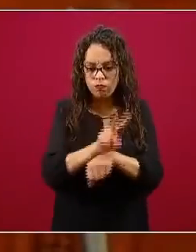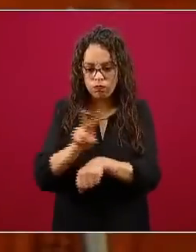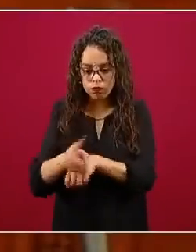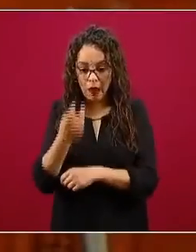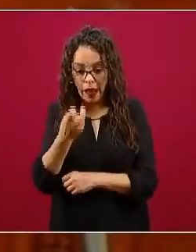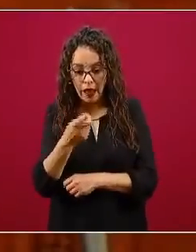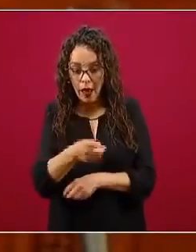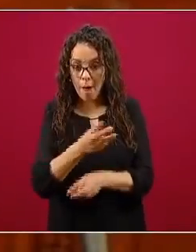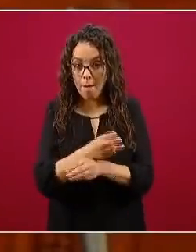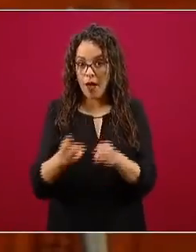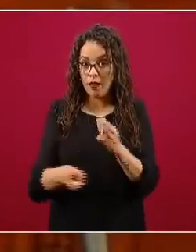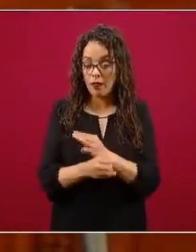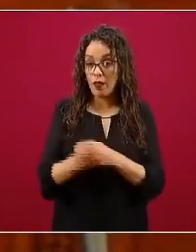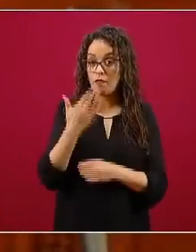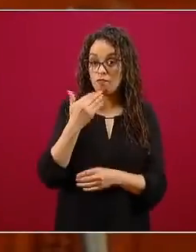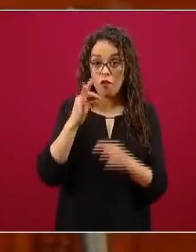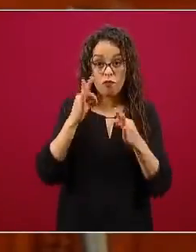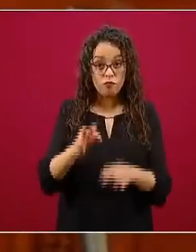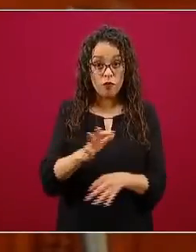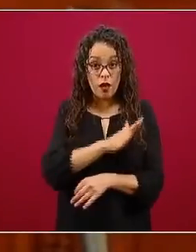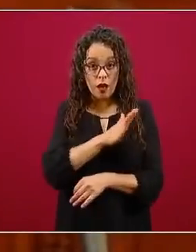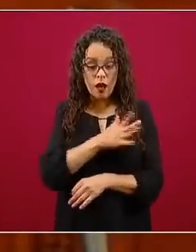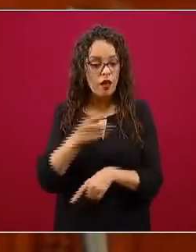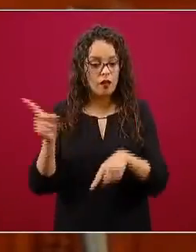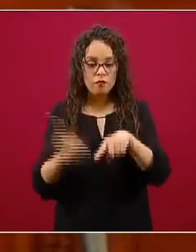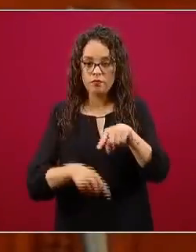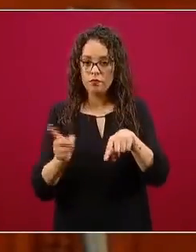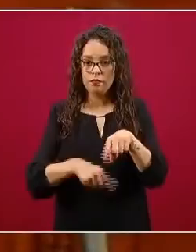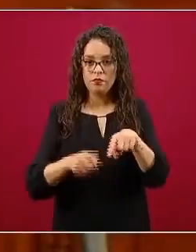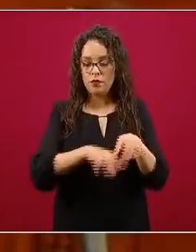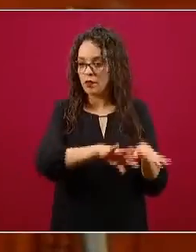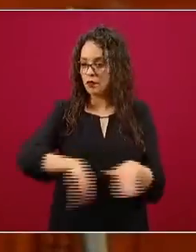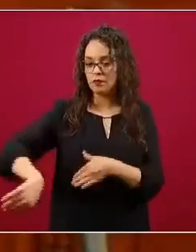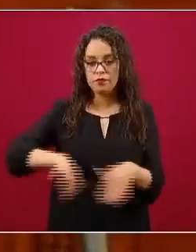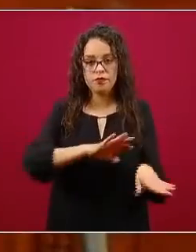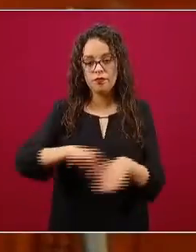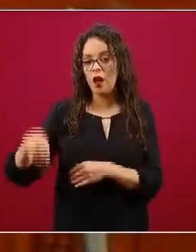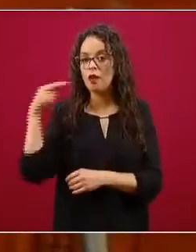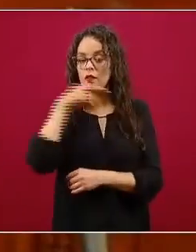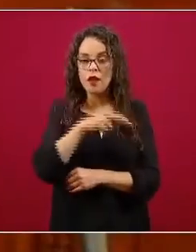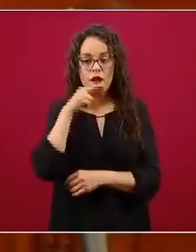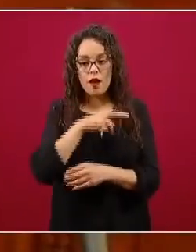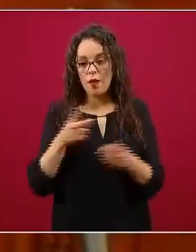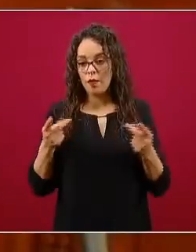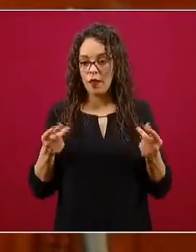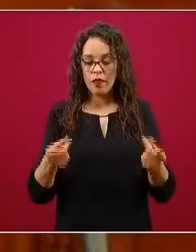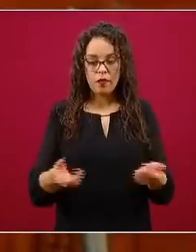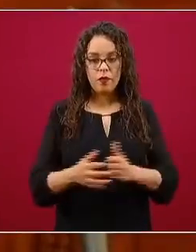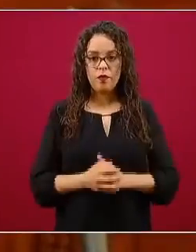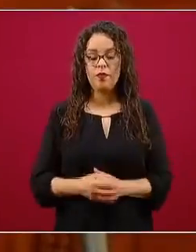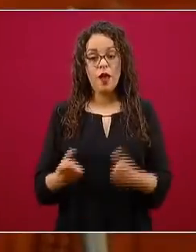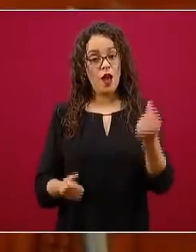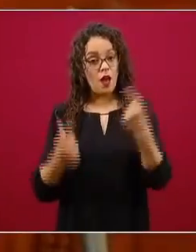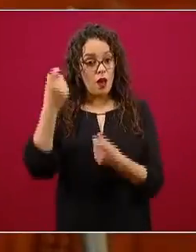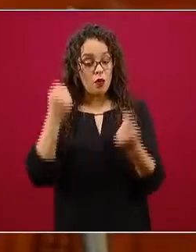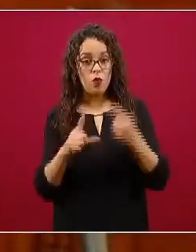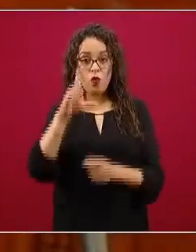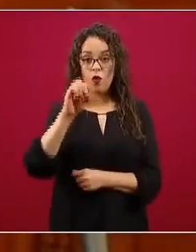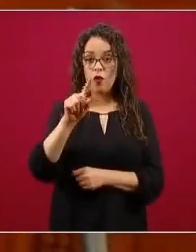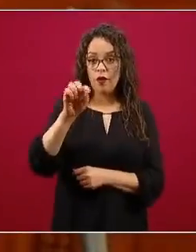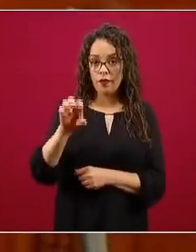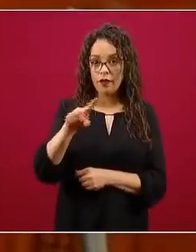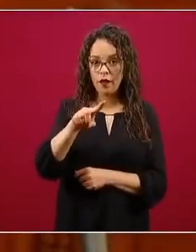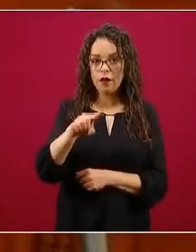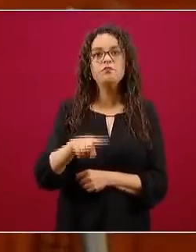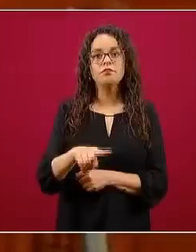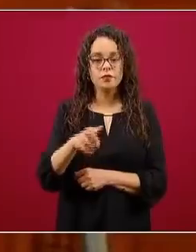hemos sustituido de manera inmediata el equipo de protección personal, que en algunos lotes vienen algunos de una